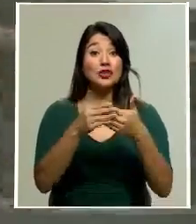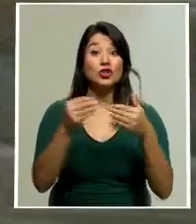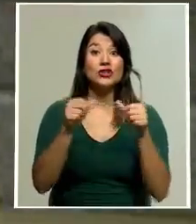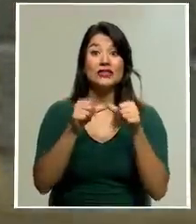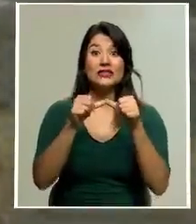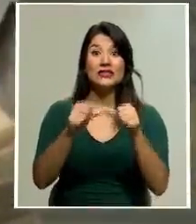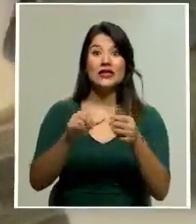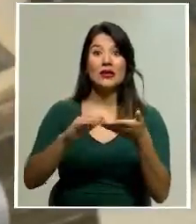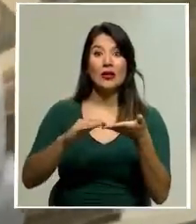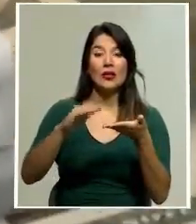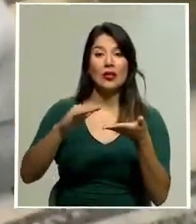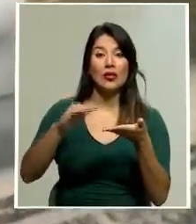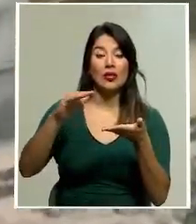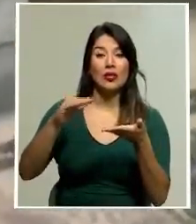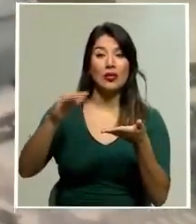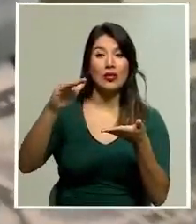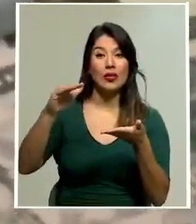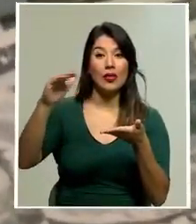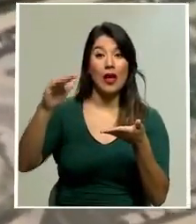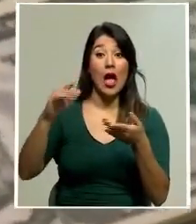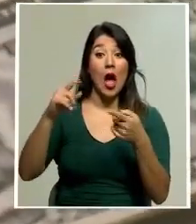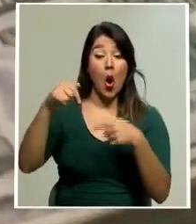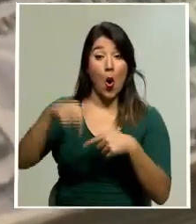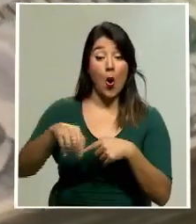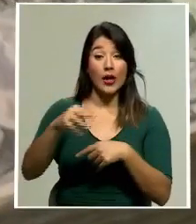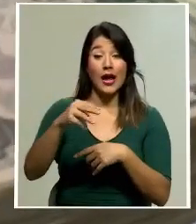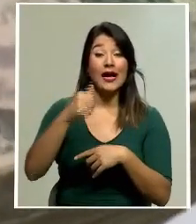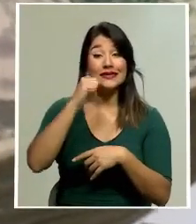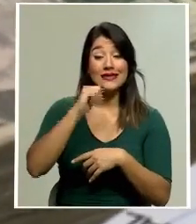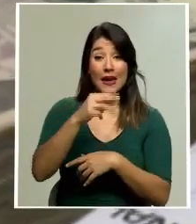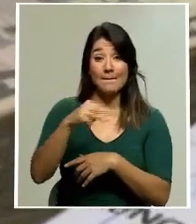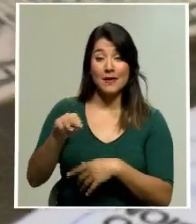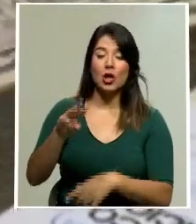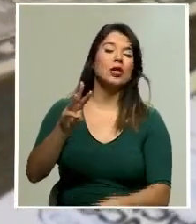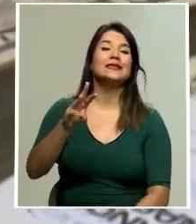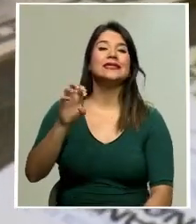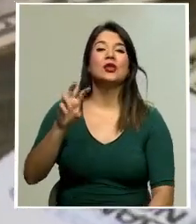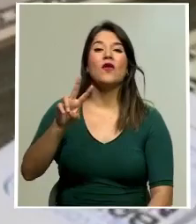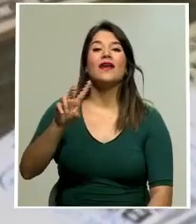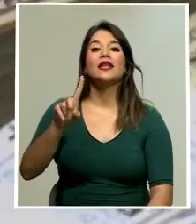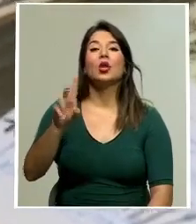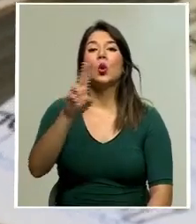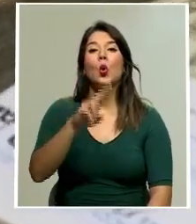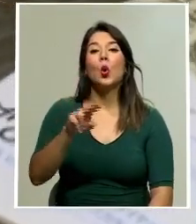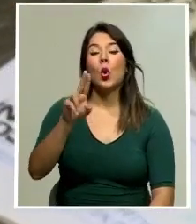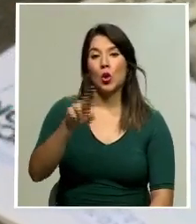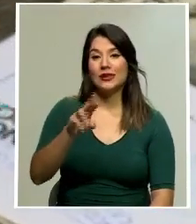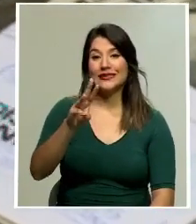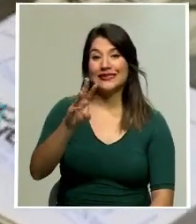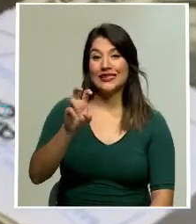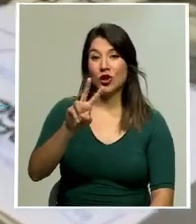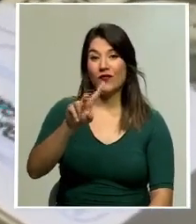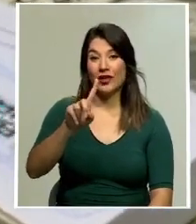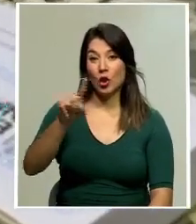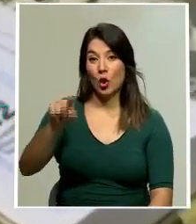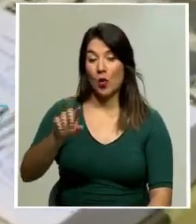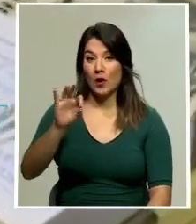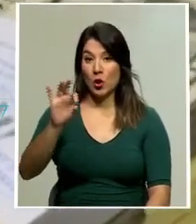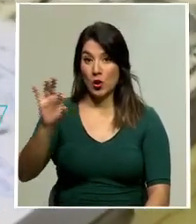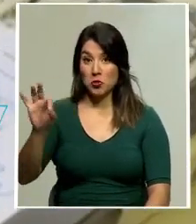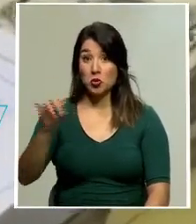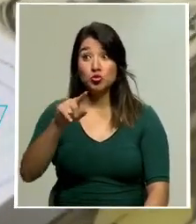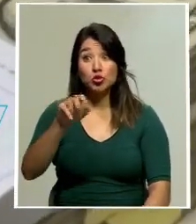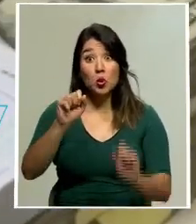uno de los niveles más altos del año. A este miércoles alcanza los 621 colones con 99 céntimos, mientras que en ventanilla se